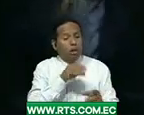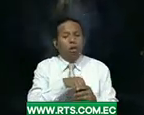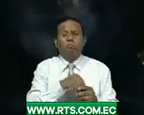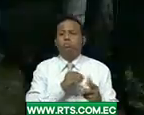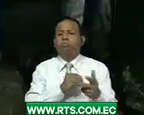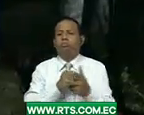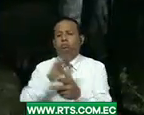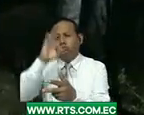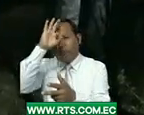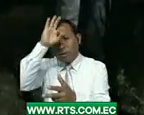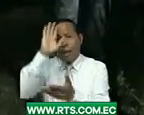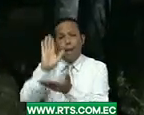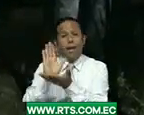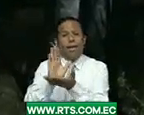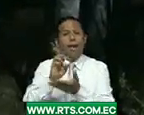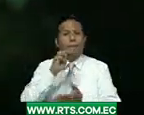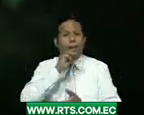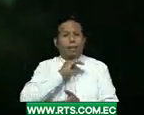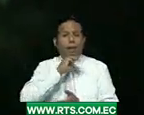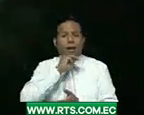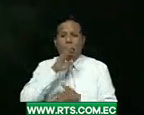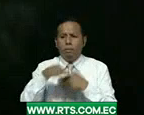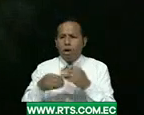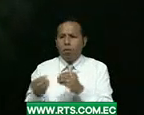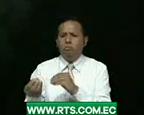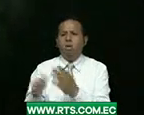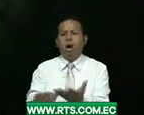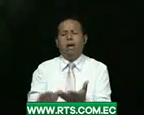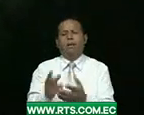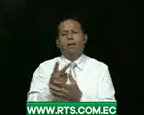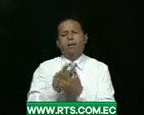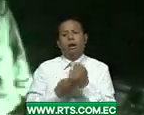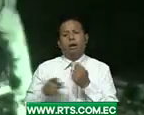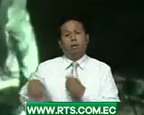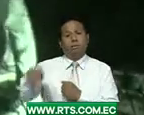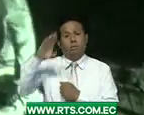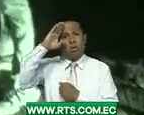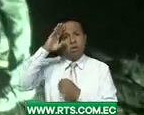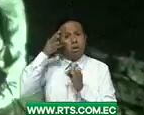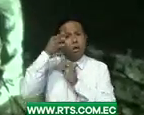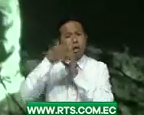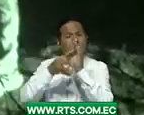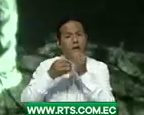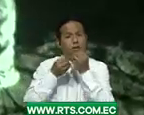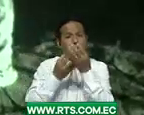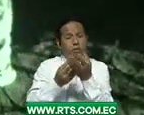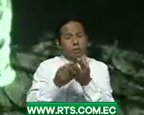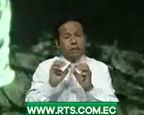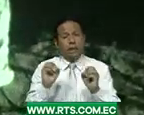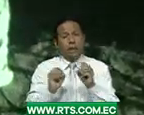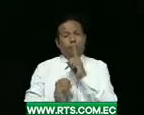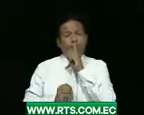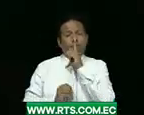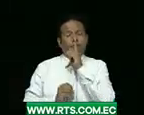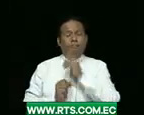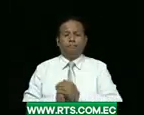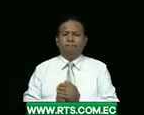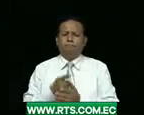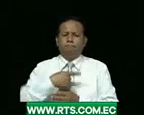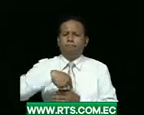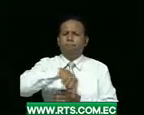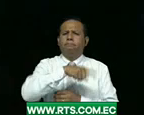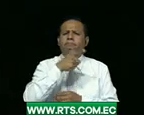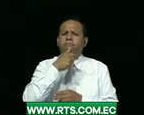de Manta. Sobre el hecho no hubo pronunciamiento oficial de la policía por las muertes de estas víctimas que hasta el cierre de este reporte no